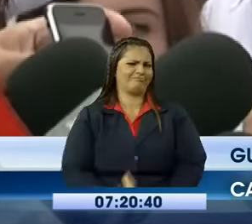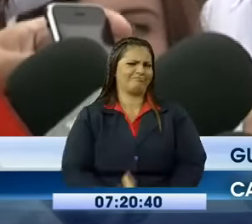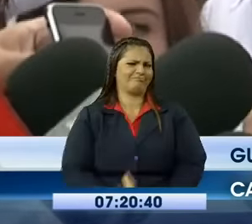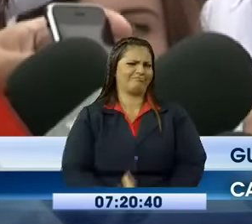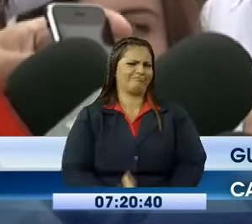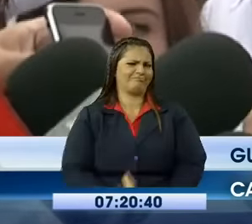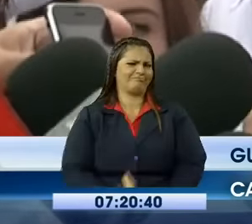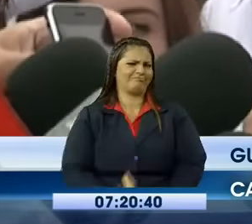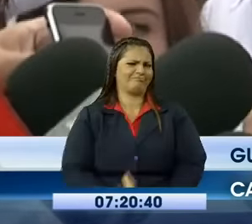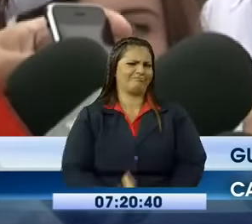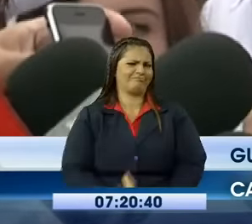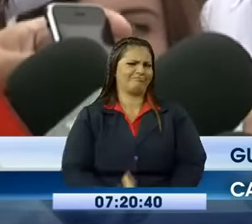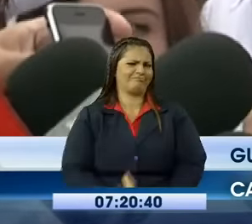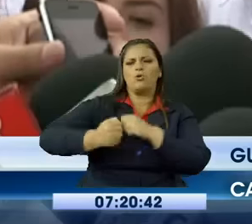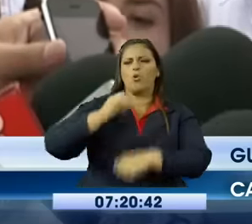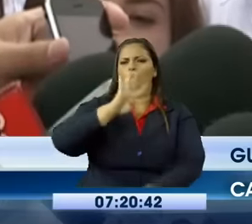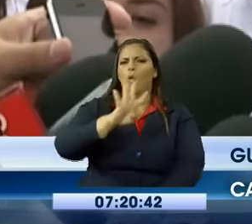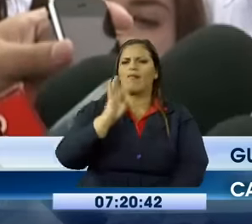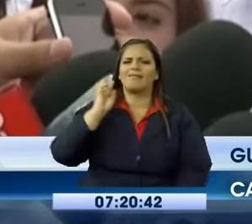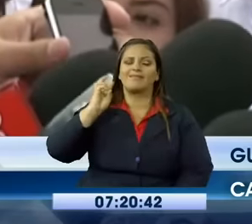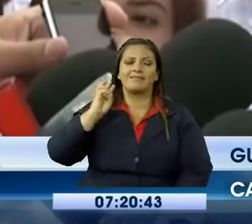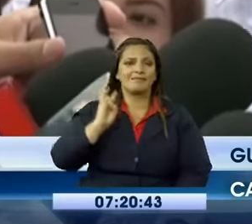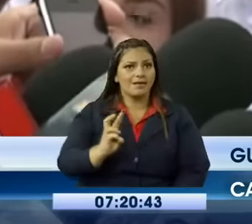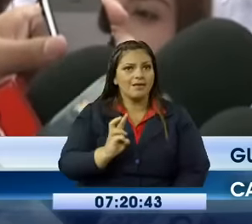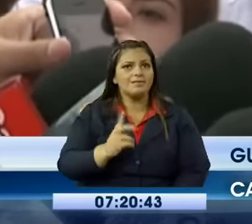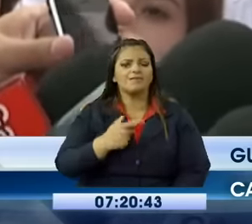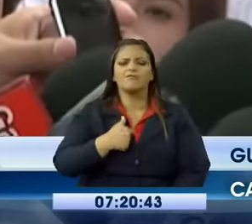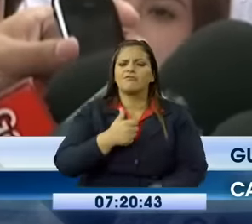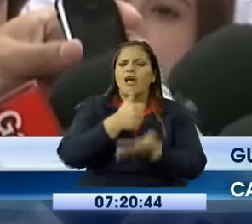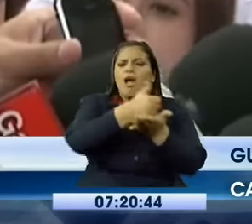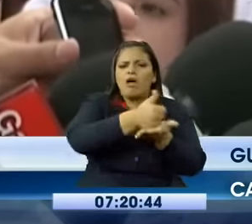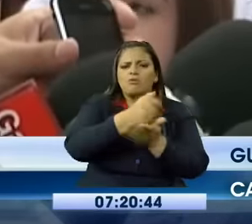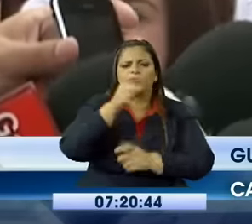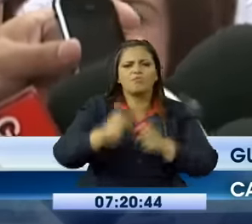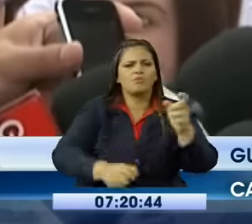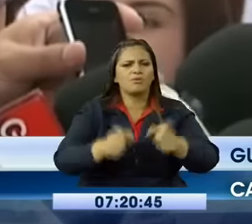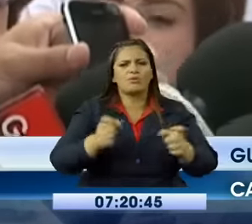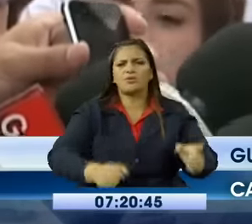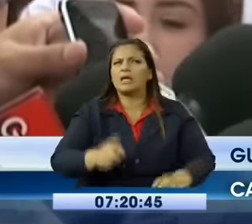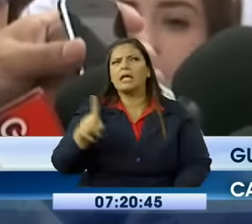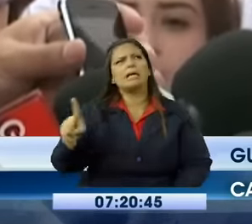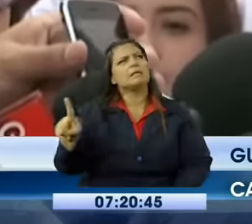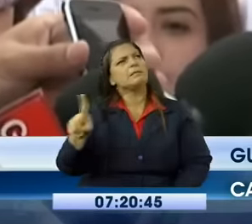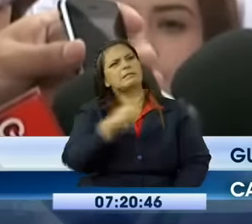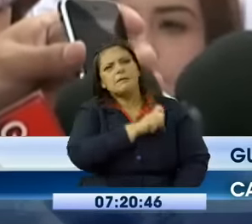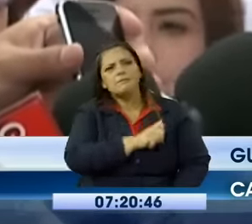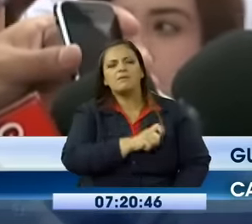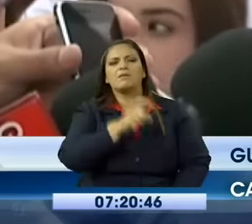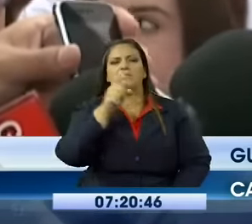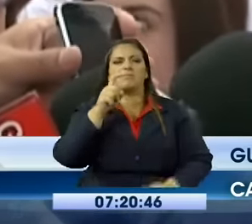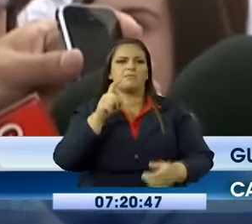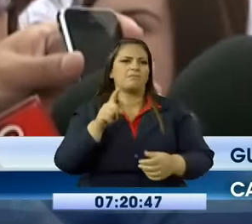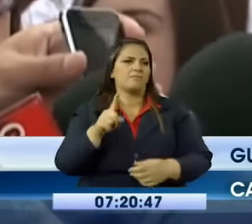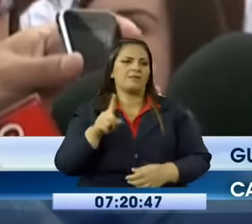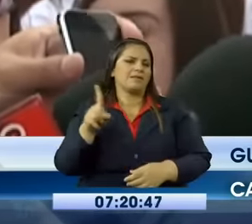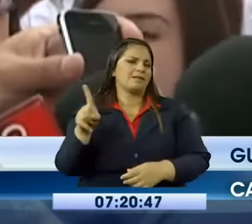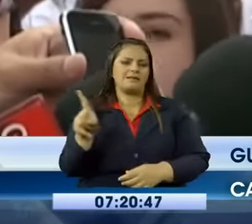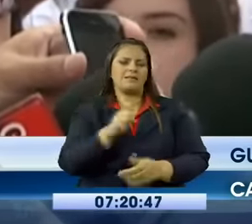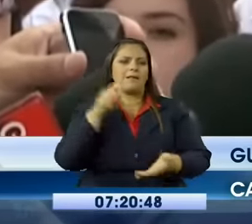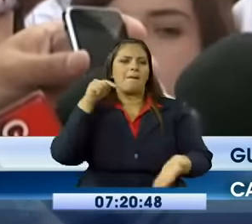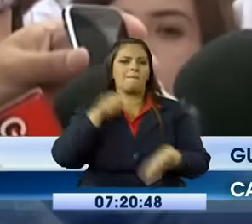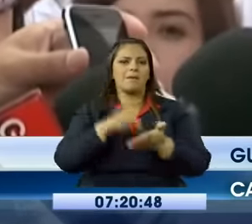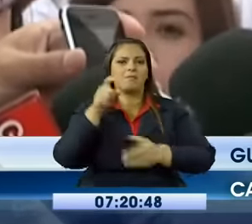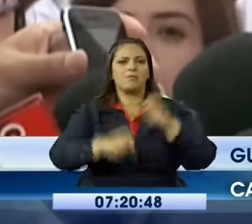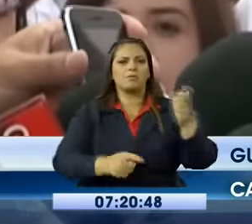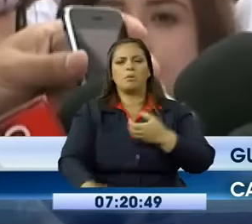emprendimiento ha creado más de 100.000 empleos en el Ecuador. Y esa experiencia creando empleo es la que